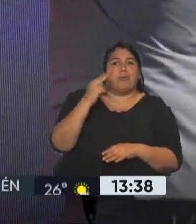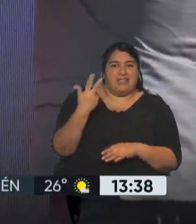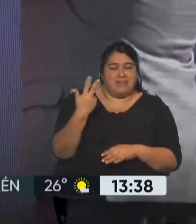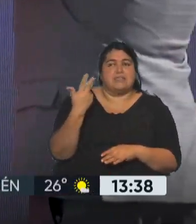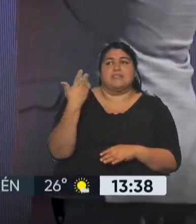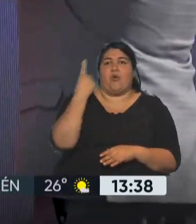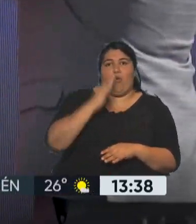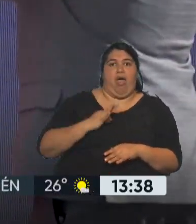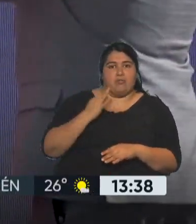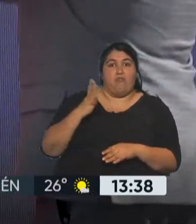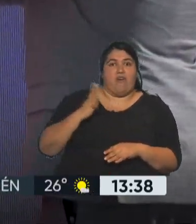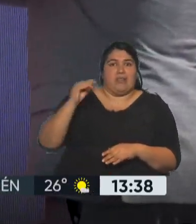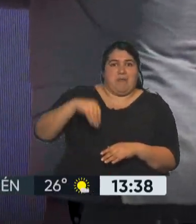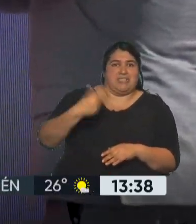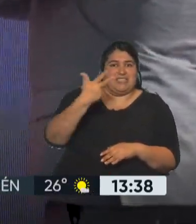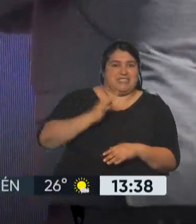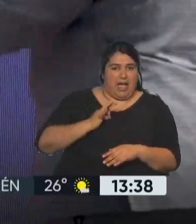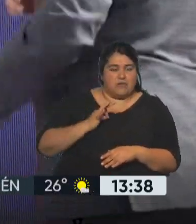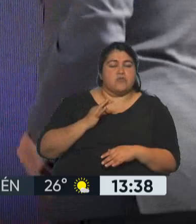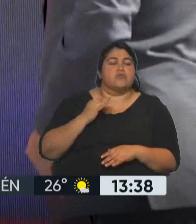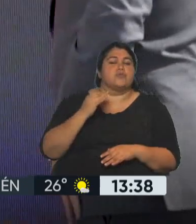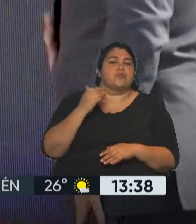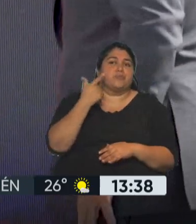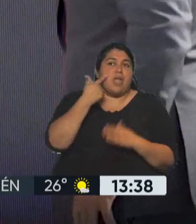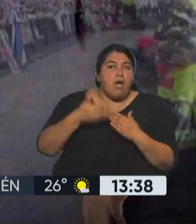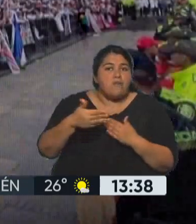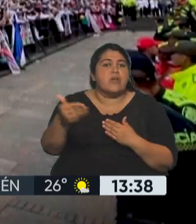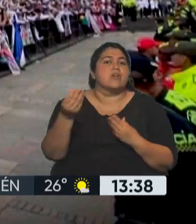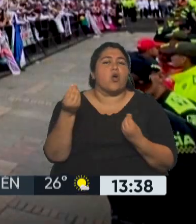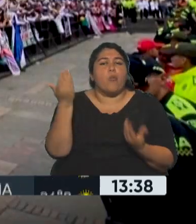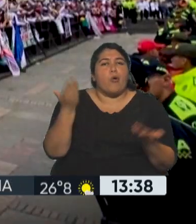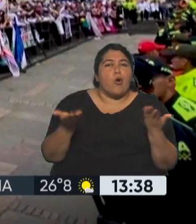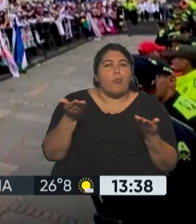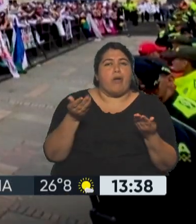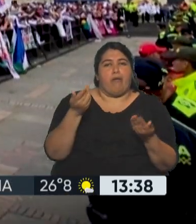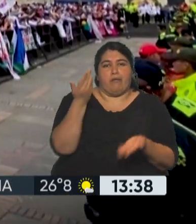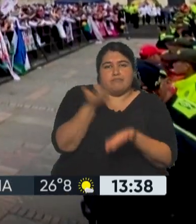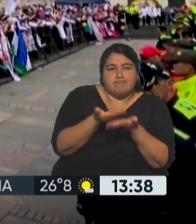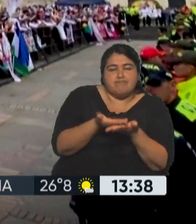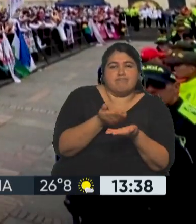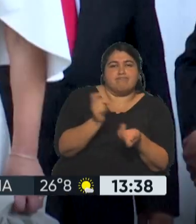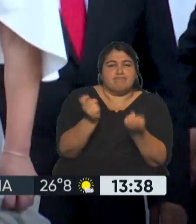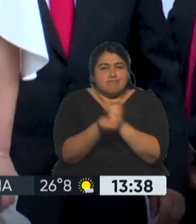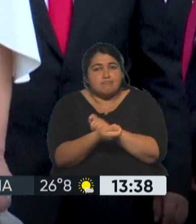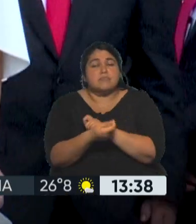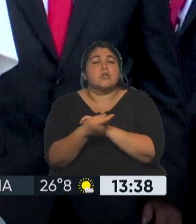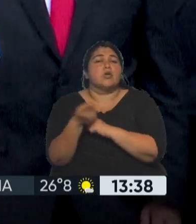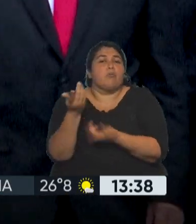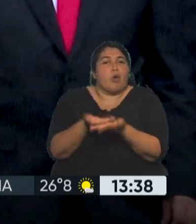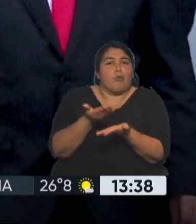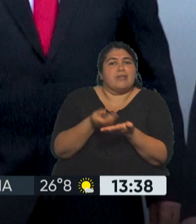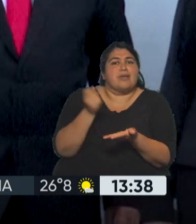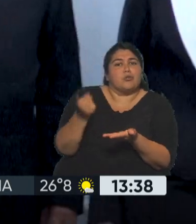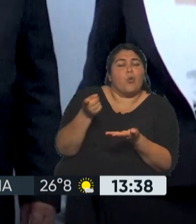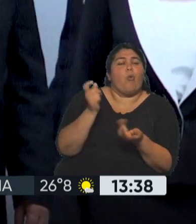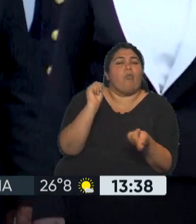Todavía le quedan 3 años para asimilar el golpe, intentar modificar el balance de fuerzas y planificar la continuidad de su proyecto político de cambio,